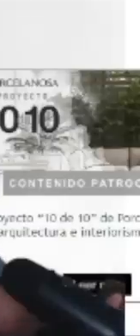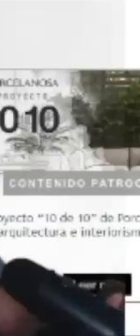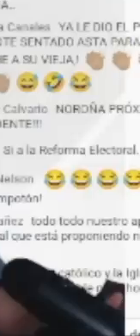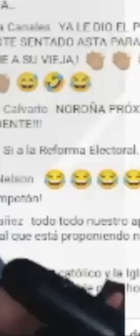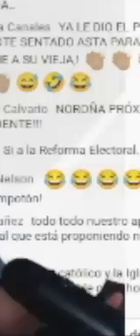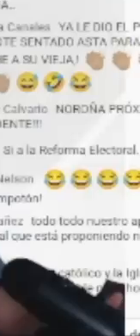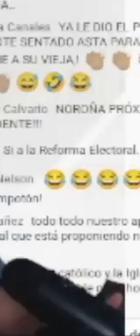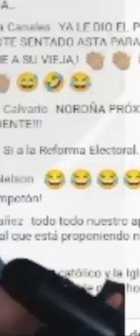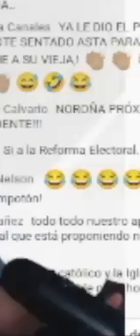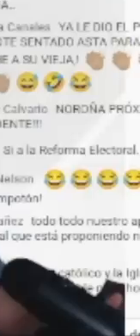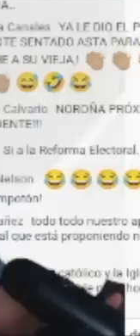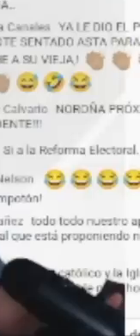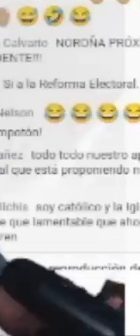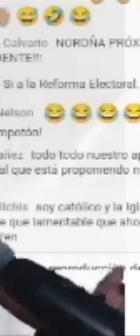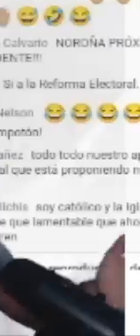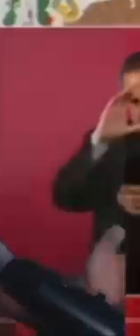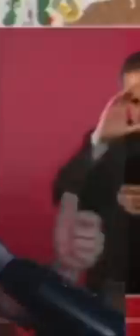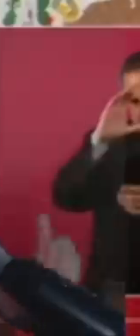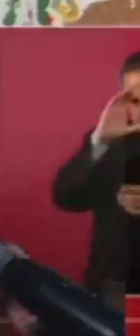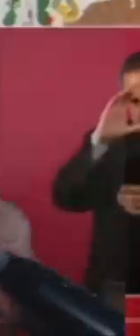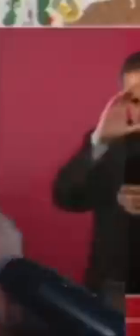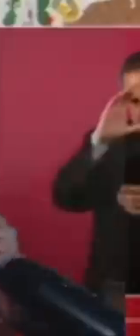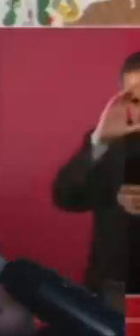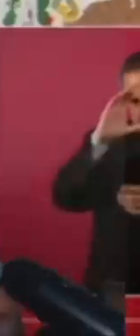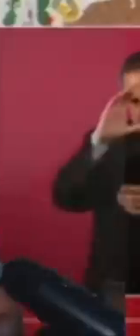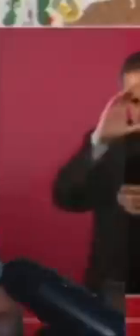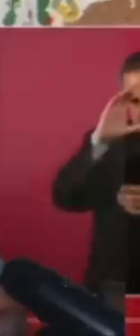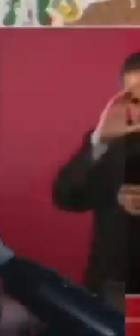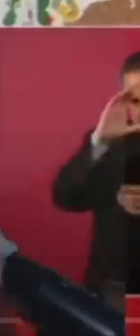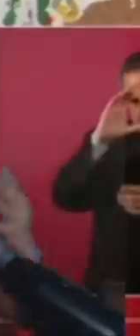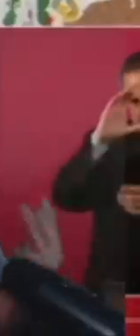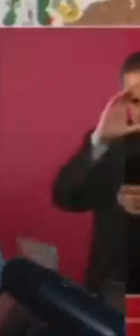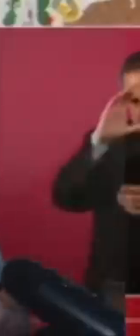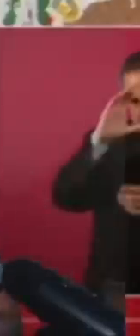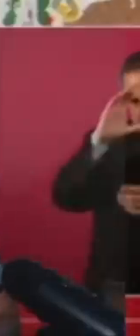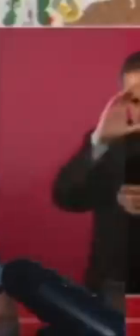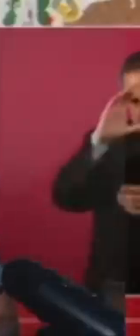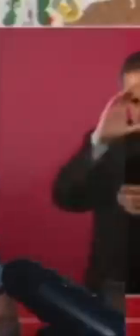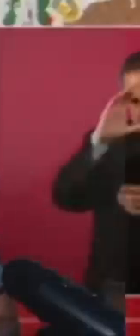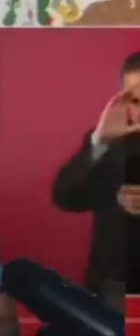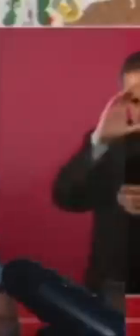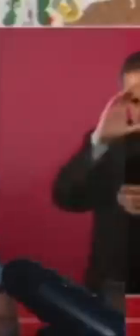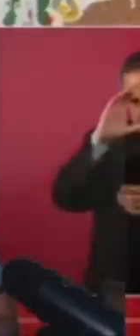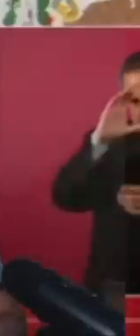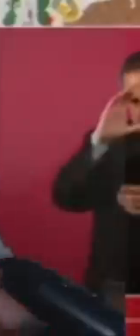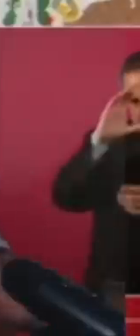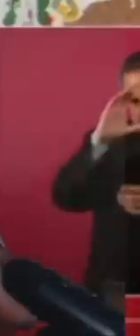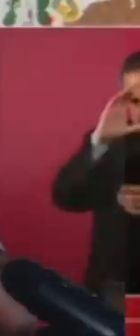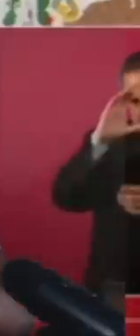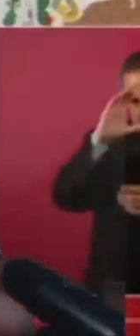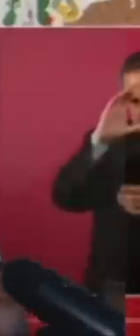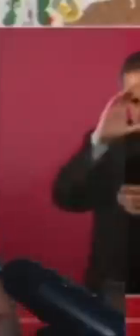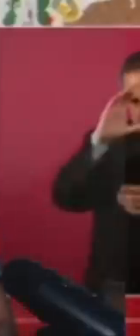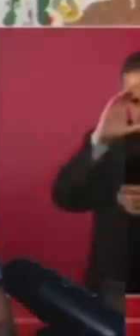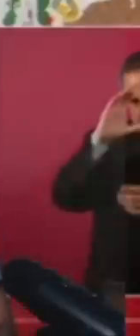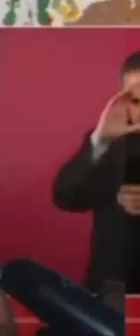de esta iglesia y obviamente pues esto no le está gustando a quienes se dicen los dadores de la verdad. Eso